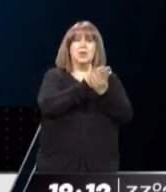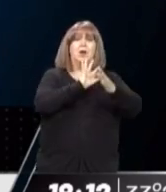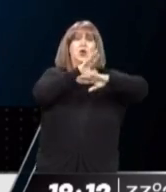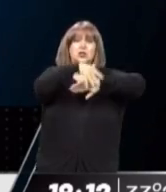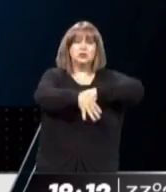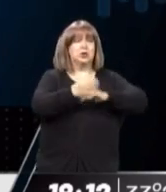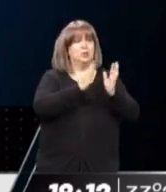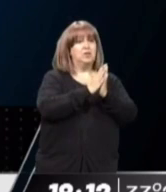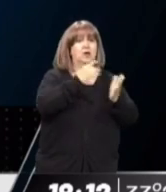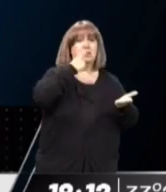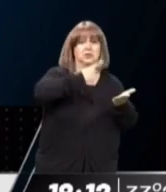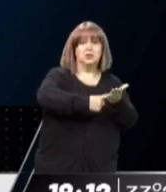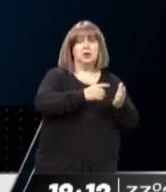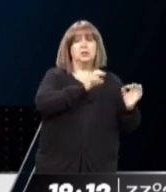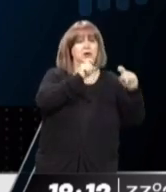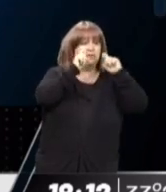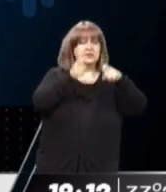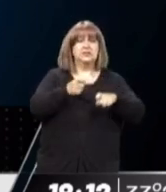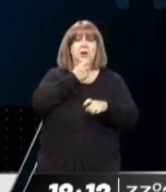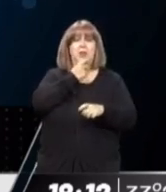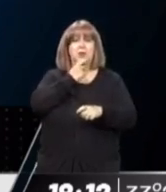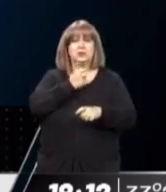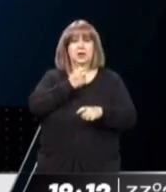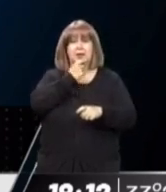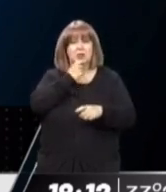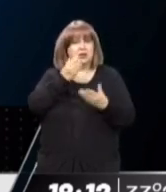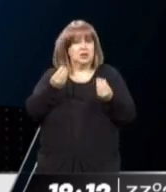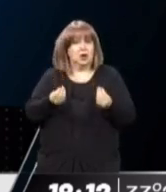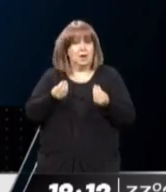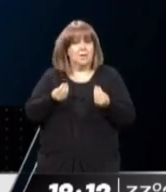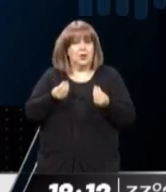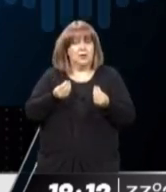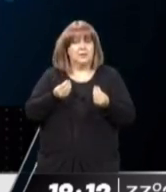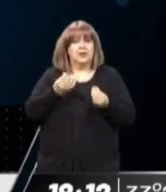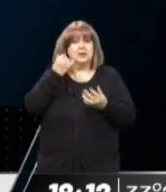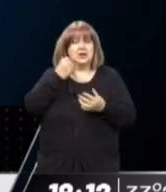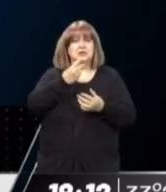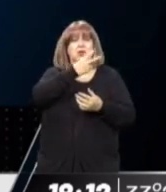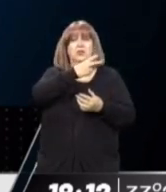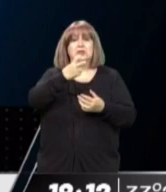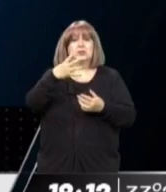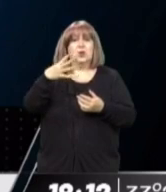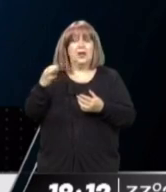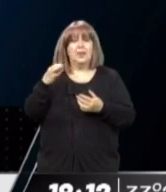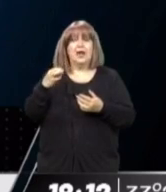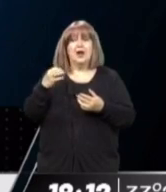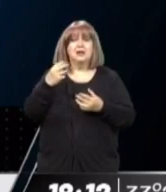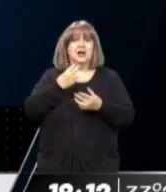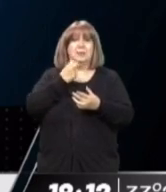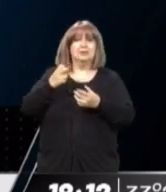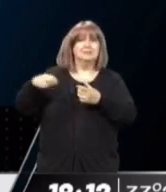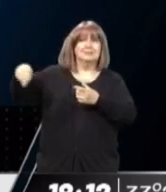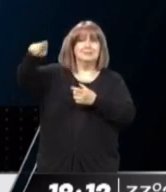de Mendoza, donde hay indignación con este tema. Pero no solamente por Mendoza, esto es por la Argentina, son 240 megas de generación de energía que